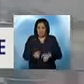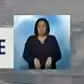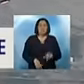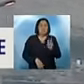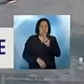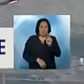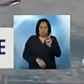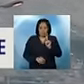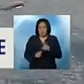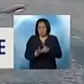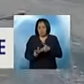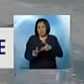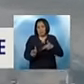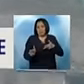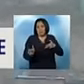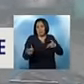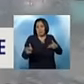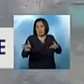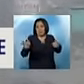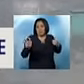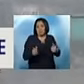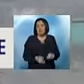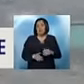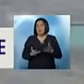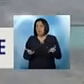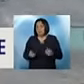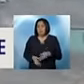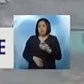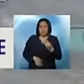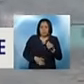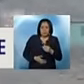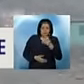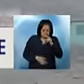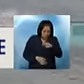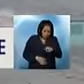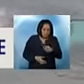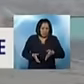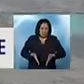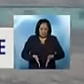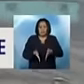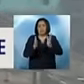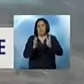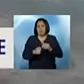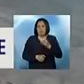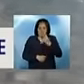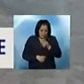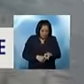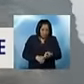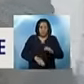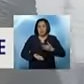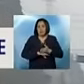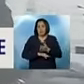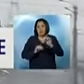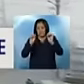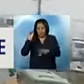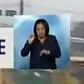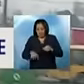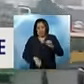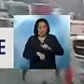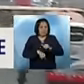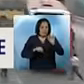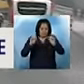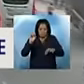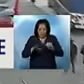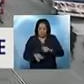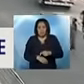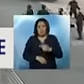donde se ha restringido el tránsito. ¿Por qué? Porque vean la pista, vean la carretera donde hay maderas, hay piedras.